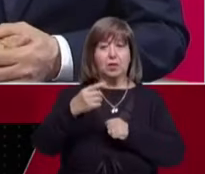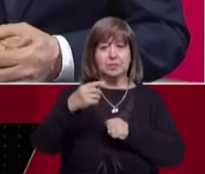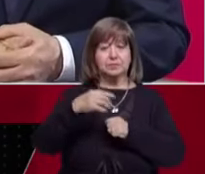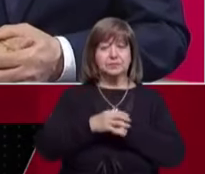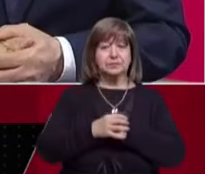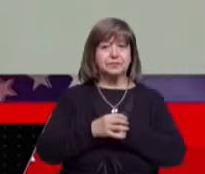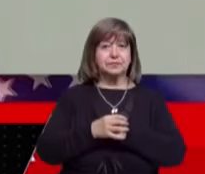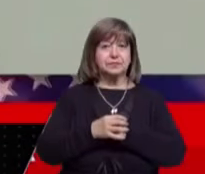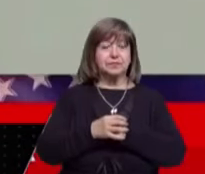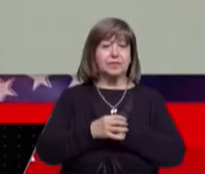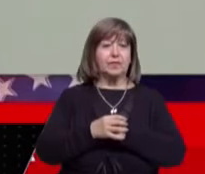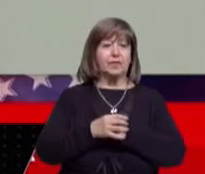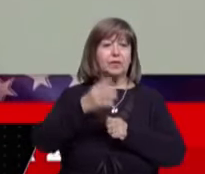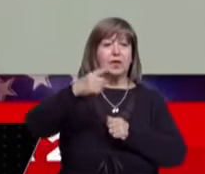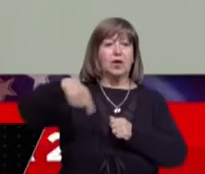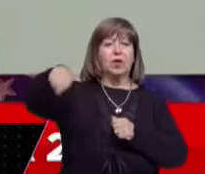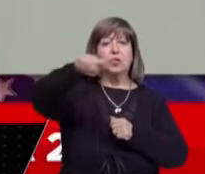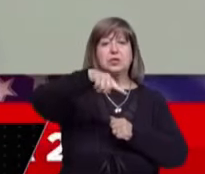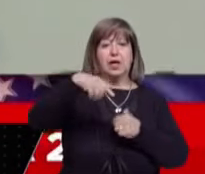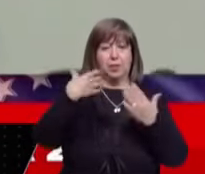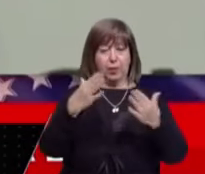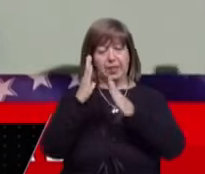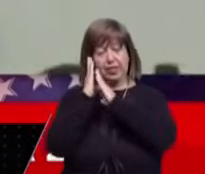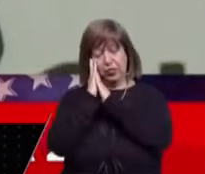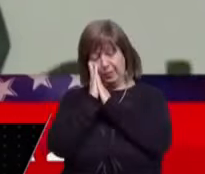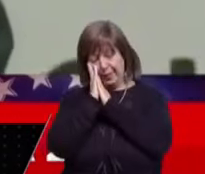Hayan podido dormir,